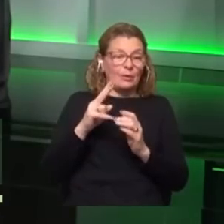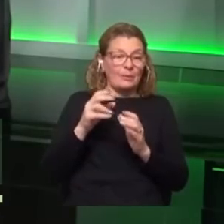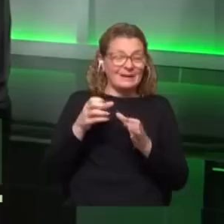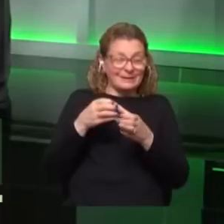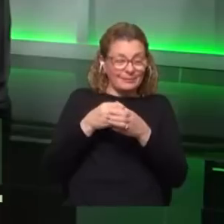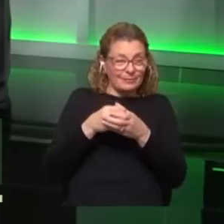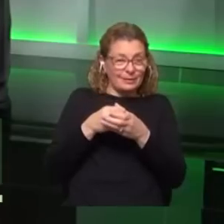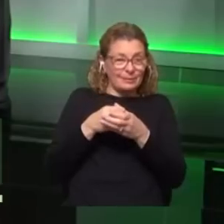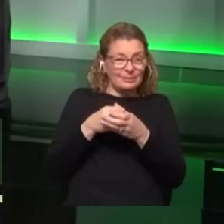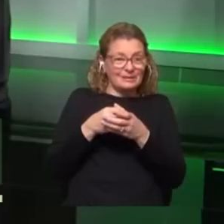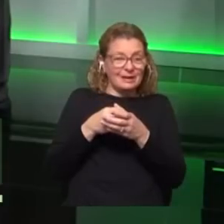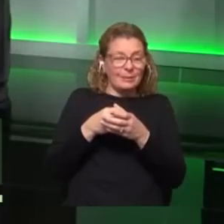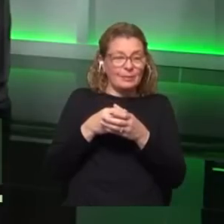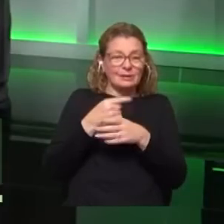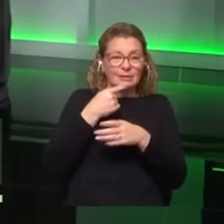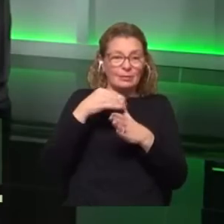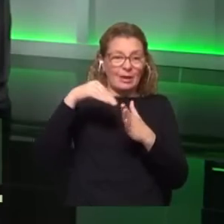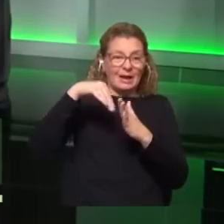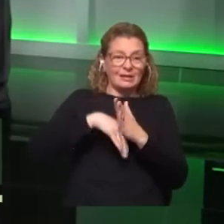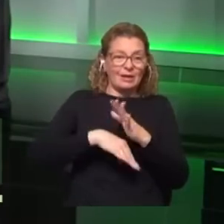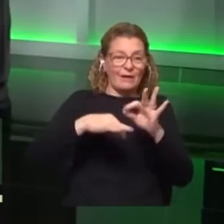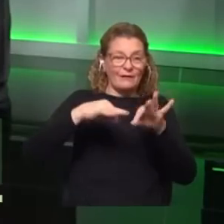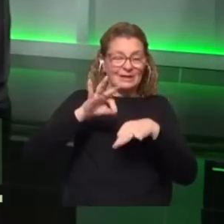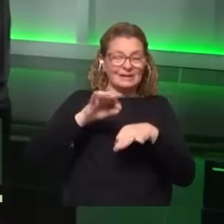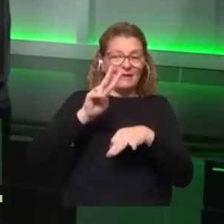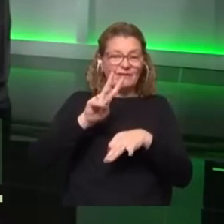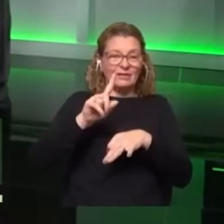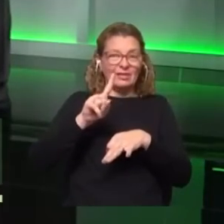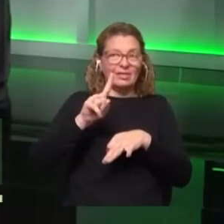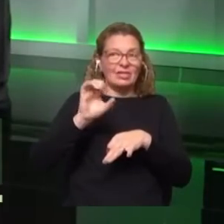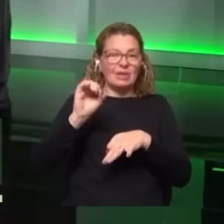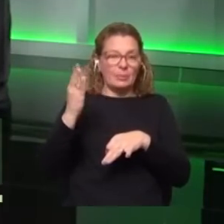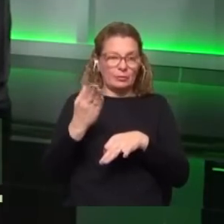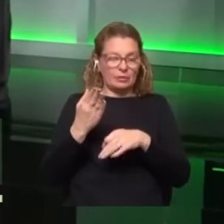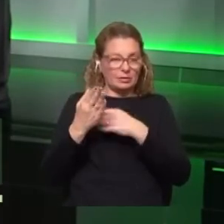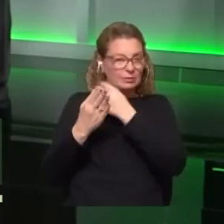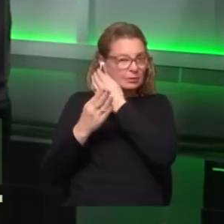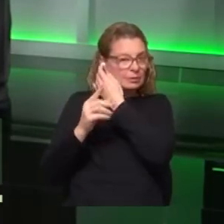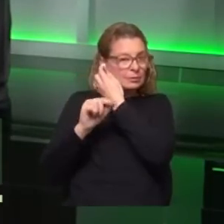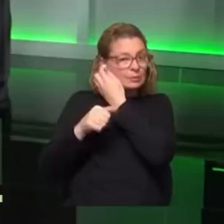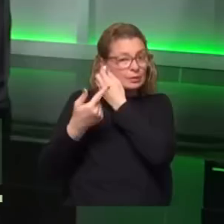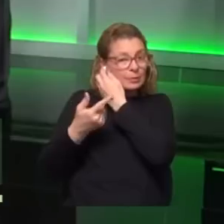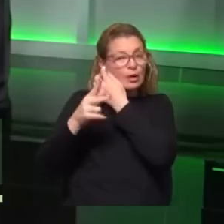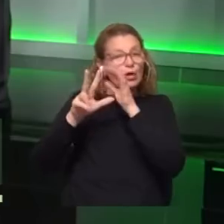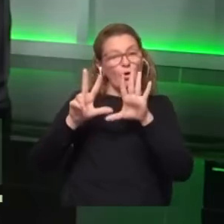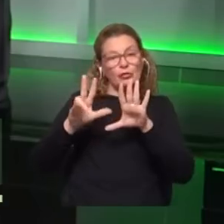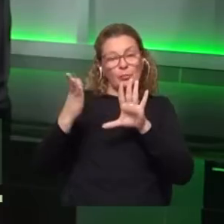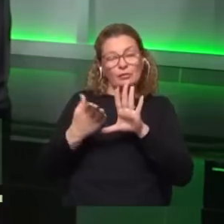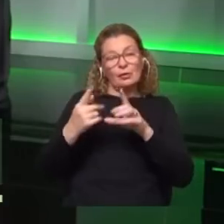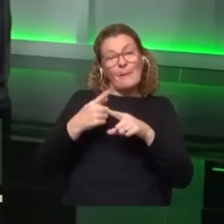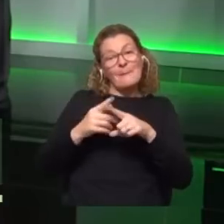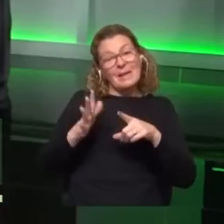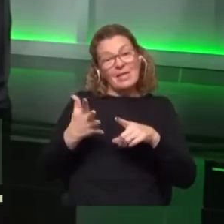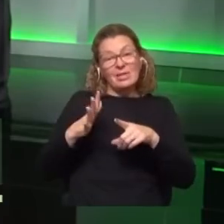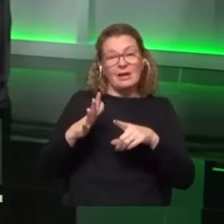microempresas están declarando una caída de las ventas de casi el 10% para las pequeñas la caídas casi del 8% las medianas también